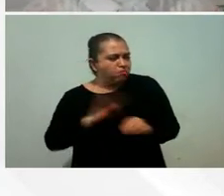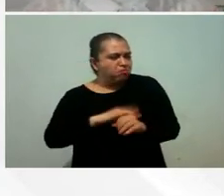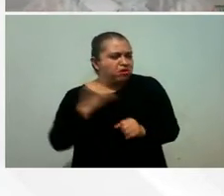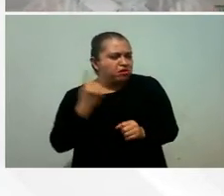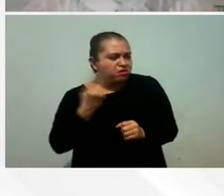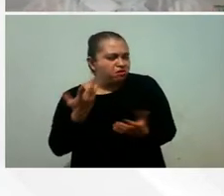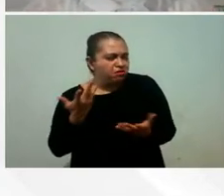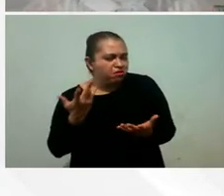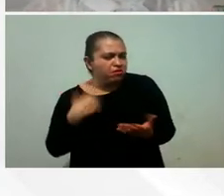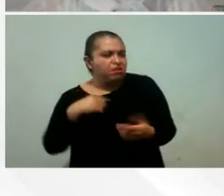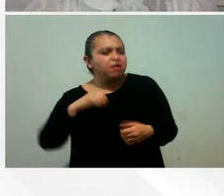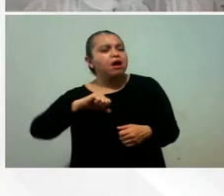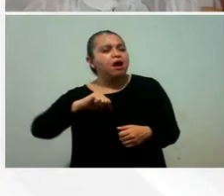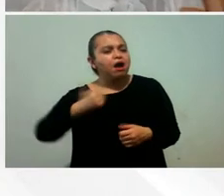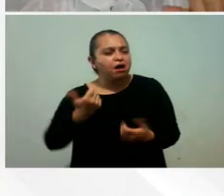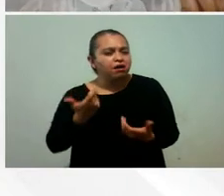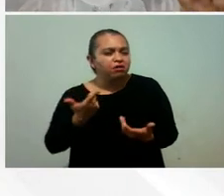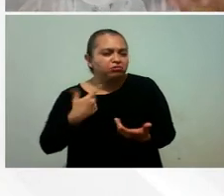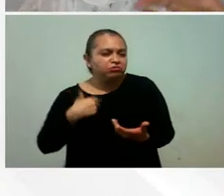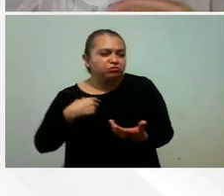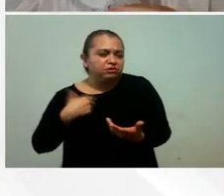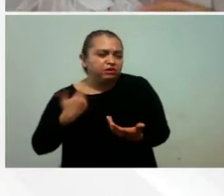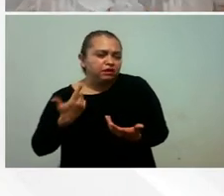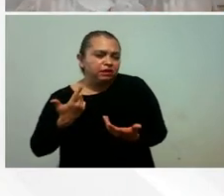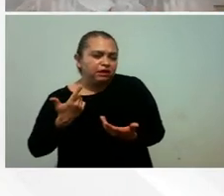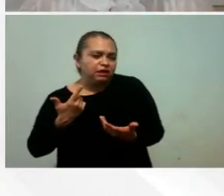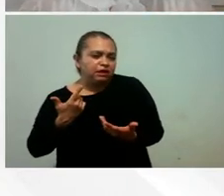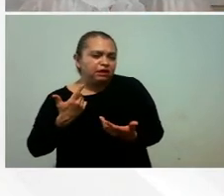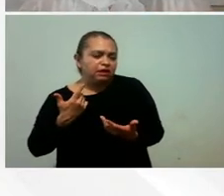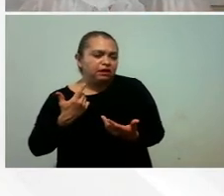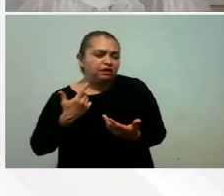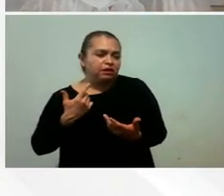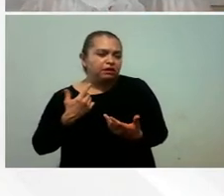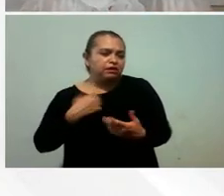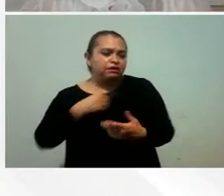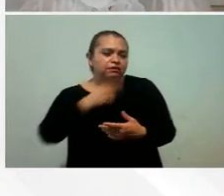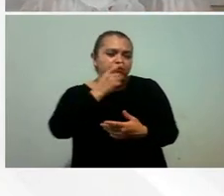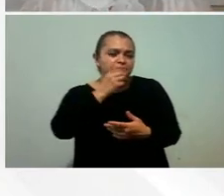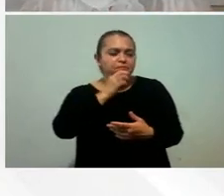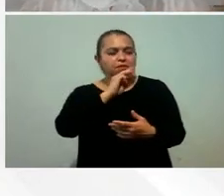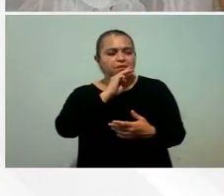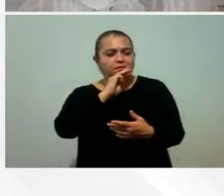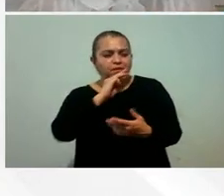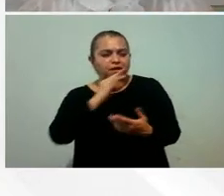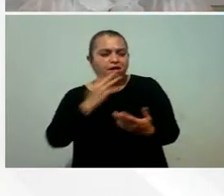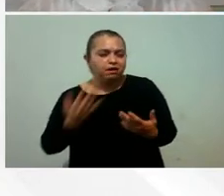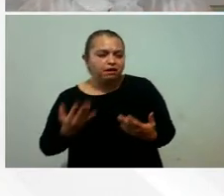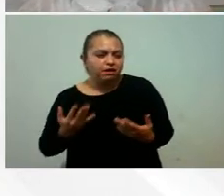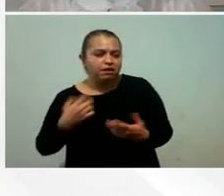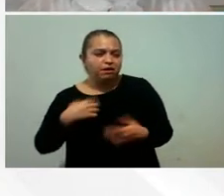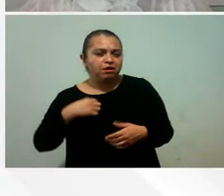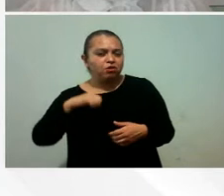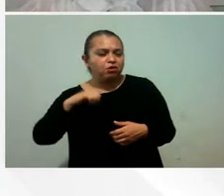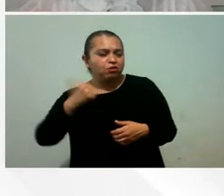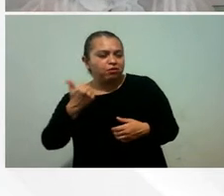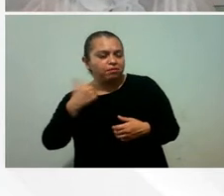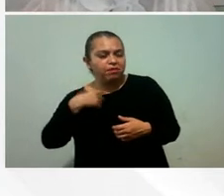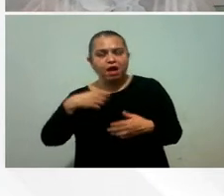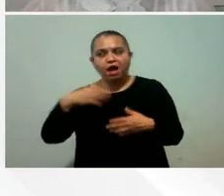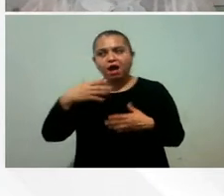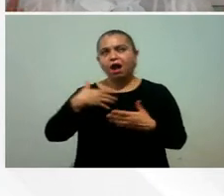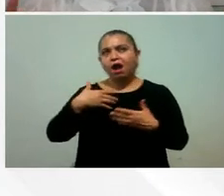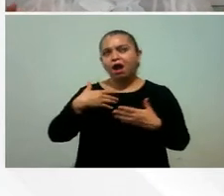retado también, ¿no? Que te haya movido de la zona de confort para aprender nuevas cosas.